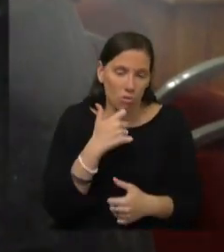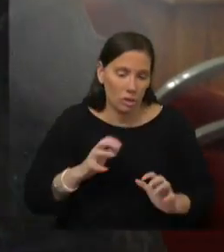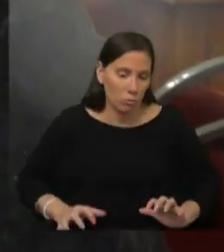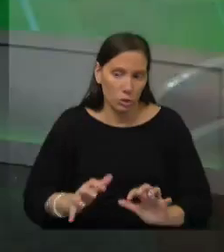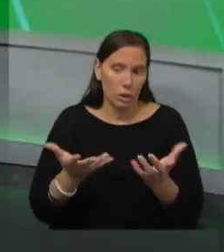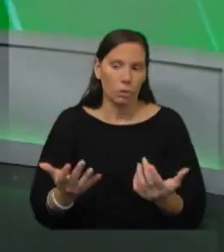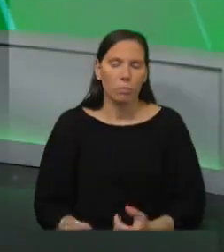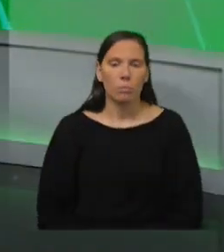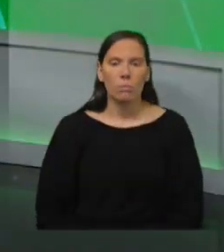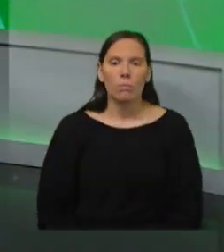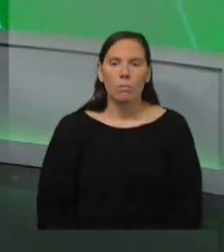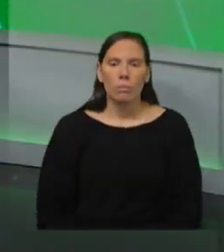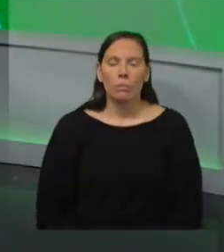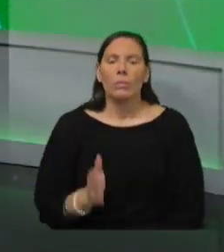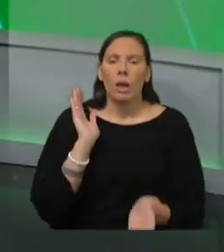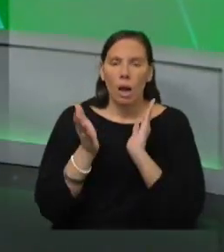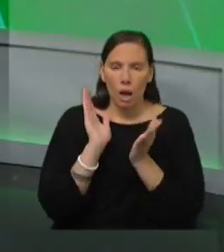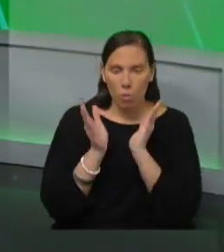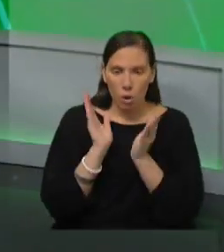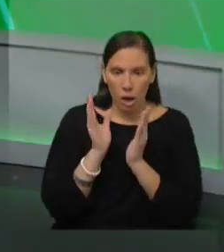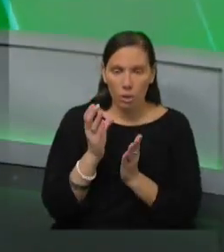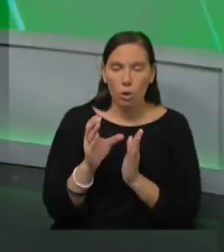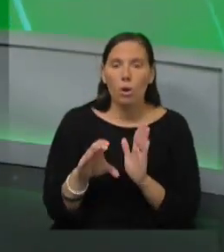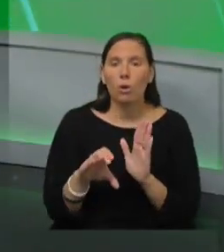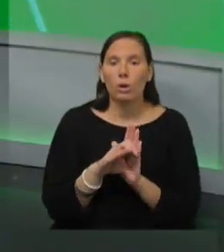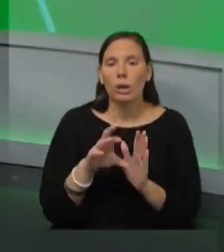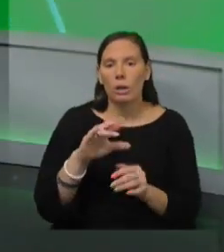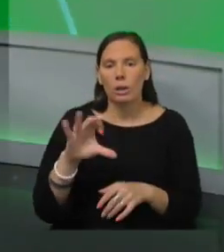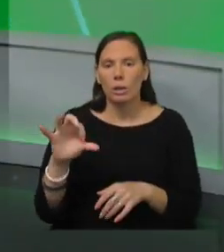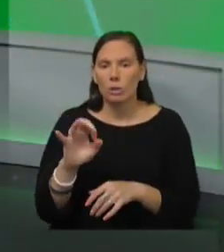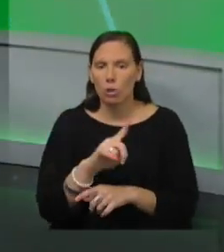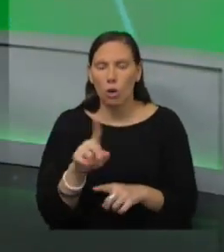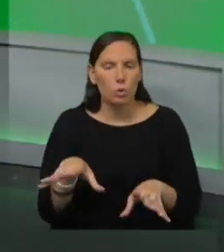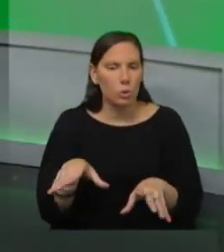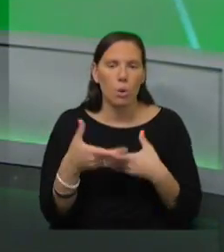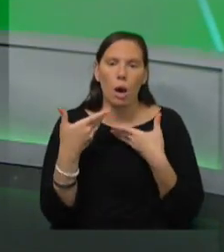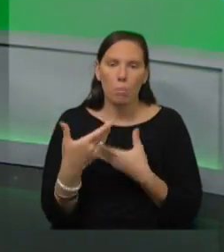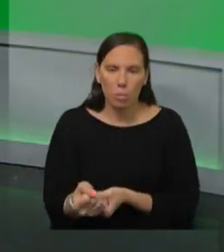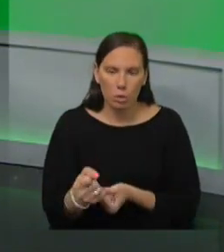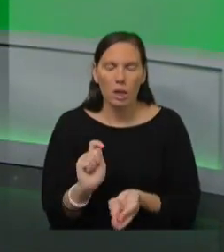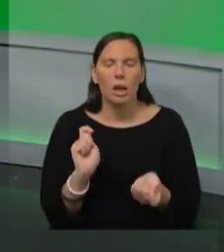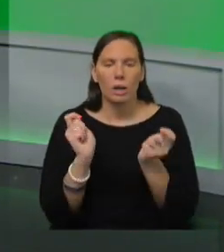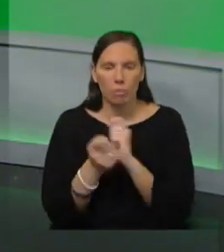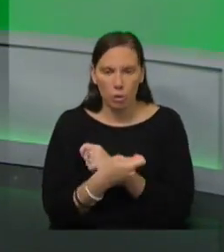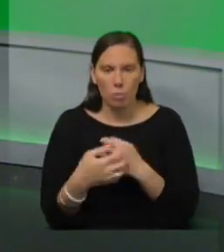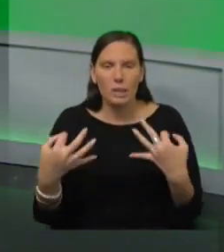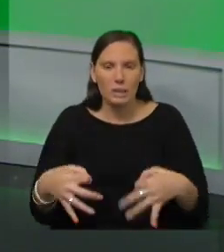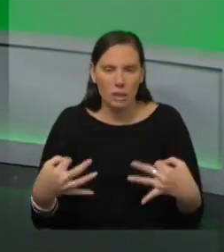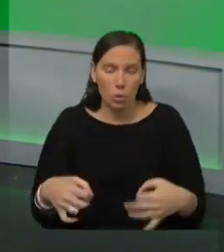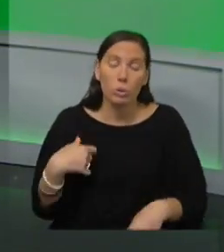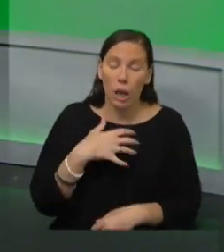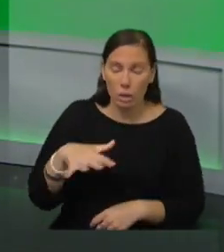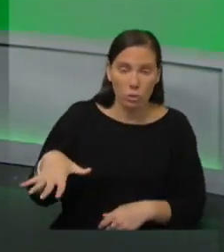personal el abogado constitucionalista Martín rizo se opone a la reforma constitucional vinculada a la seguridad